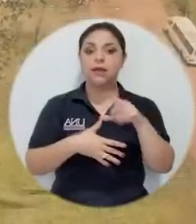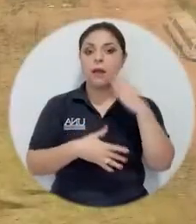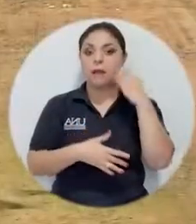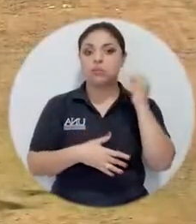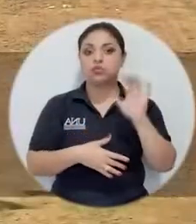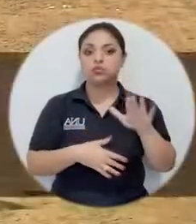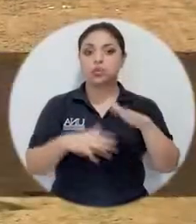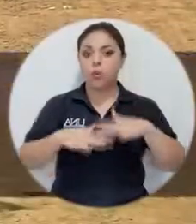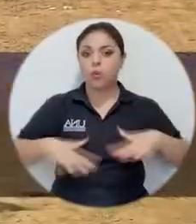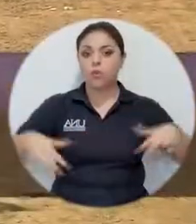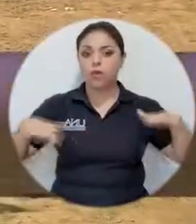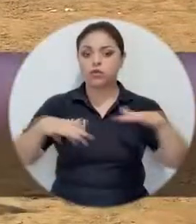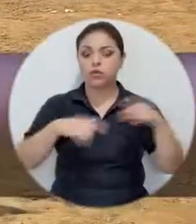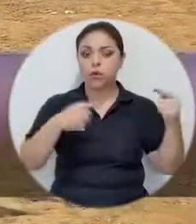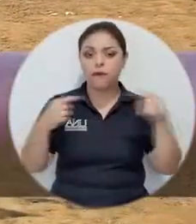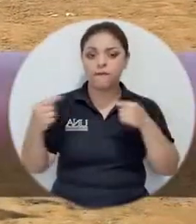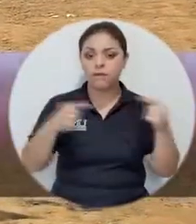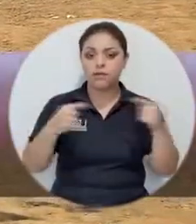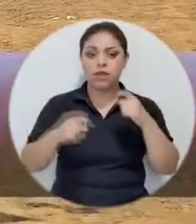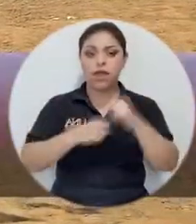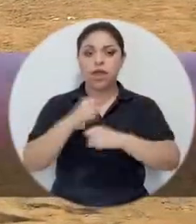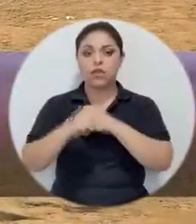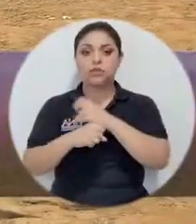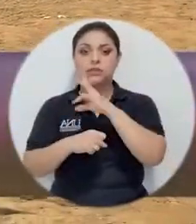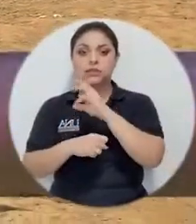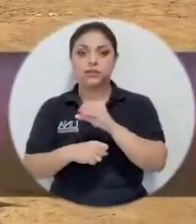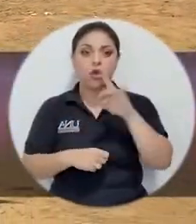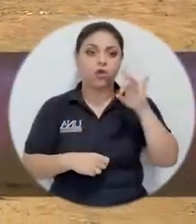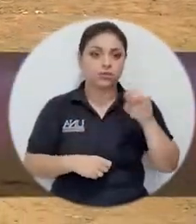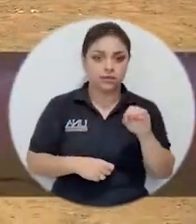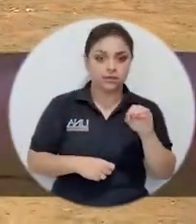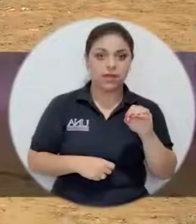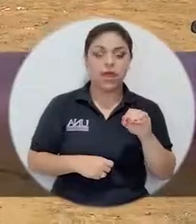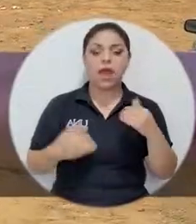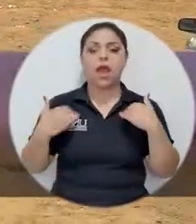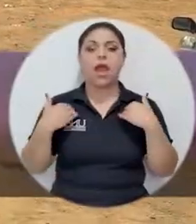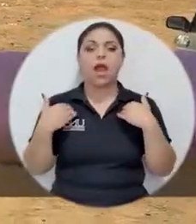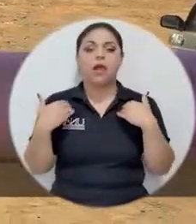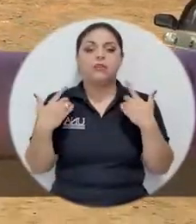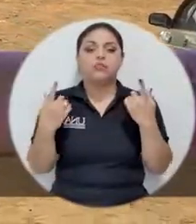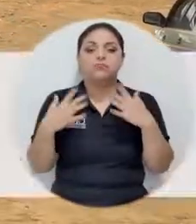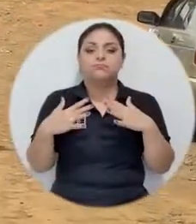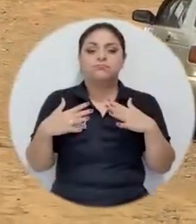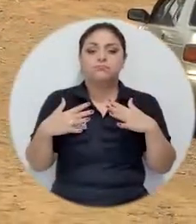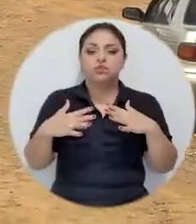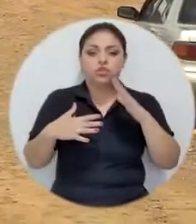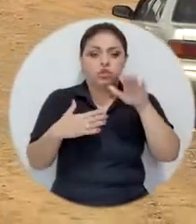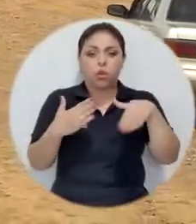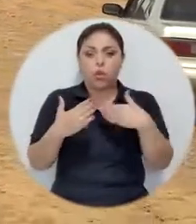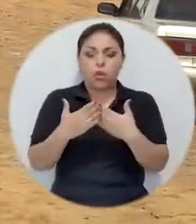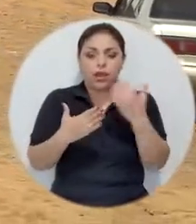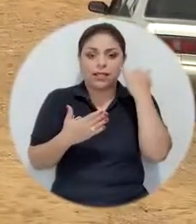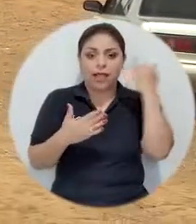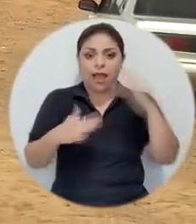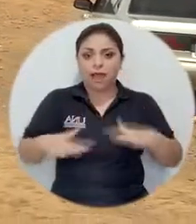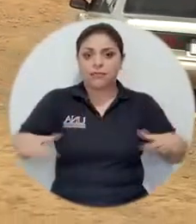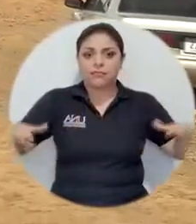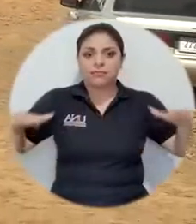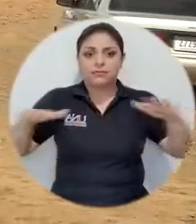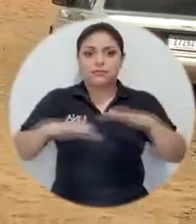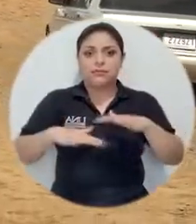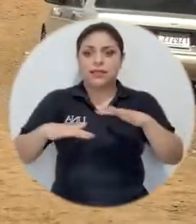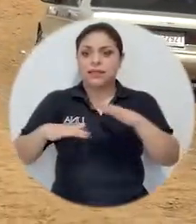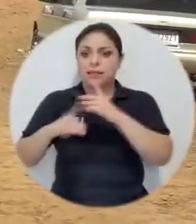además, debido a ese contexto de conflictos en la década de los 70s, 80s, incluso se generó todo un paradigma que vinculaba la seguridad